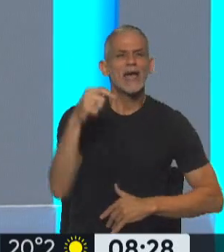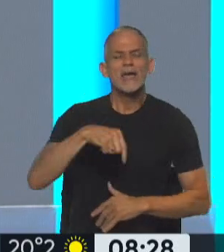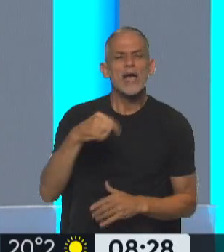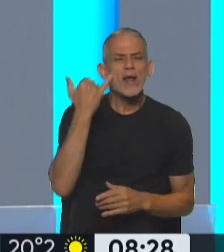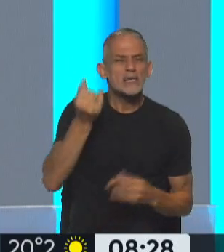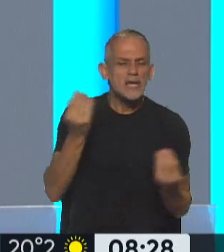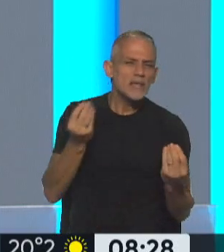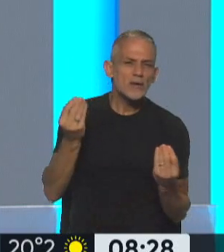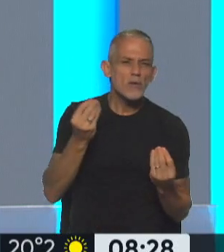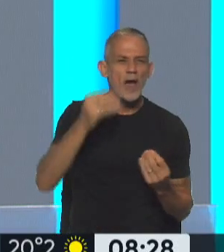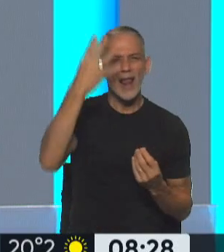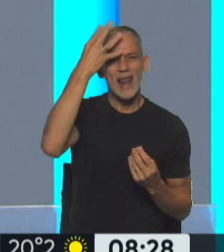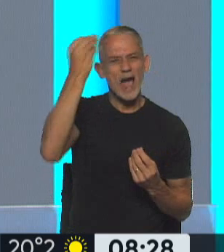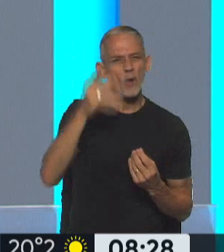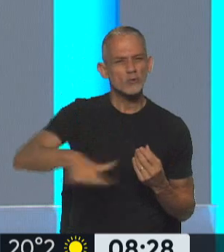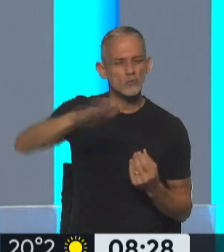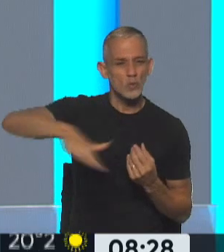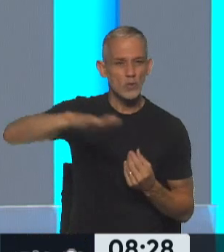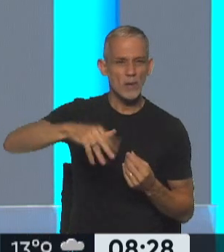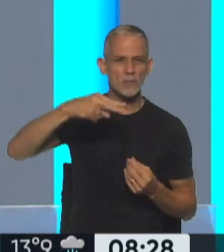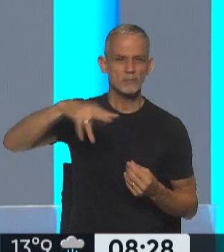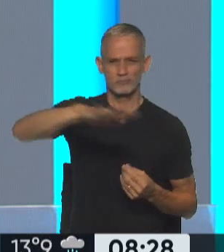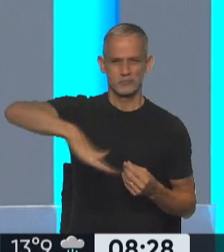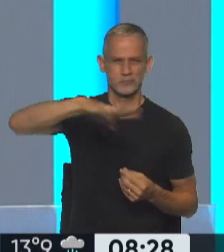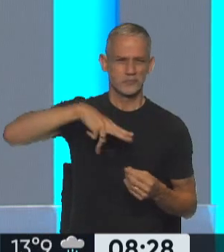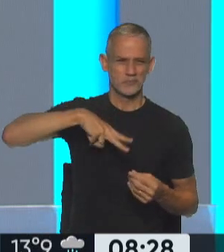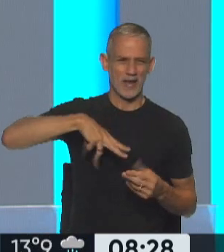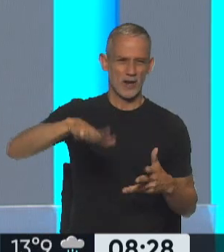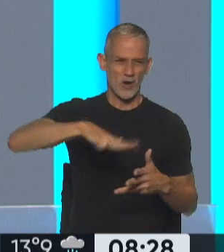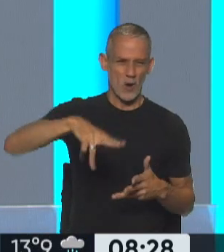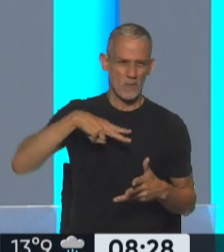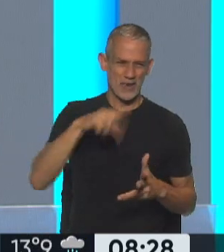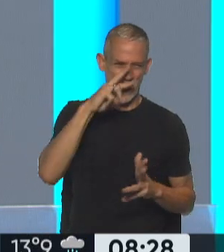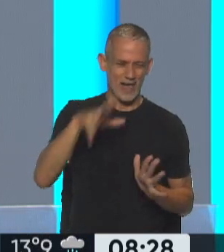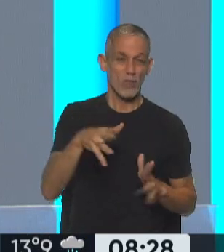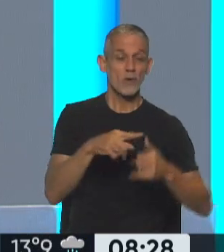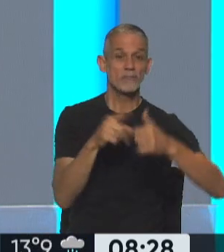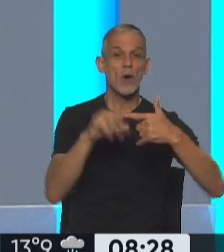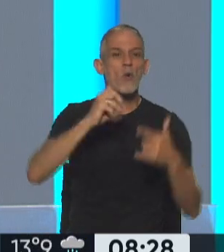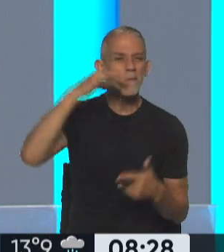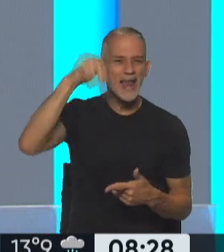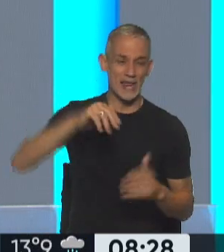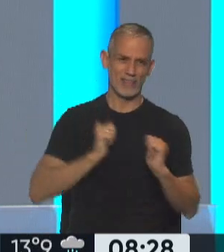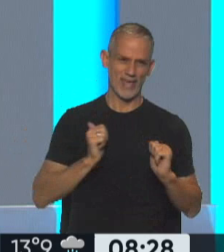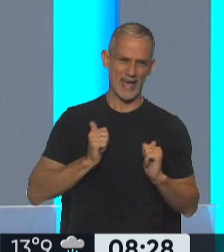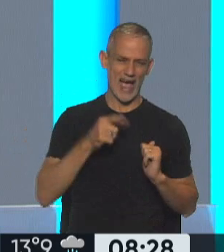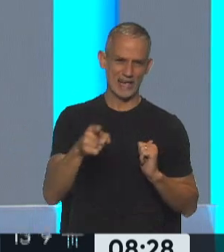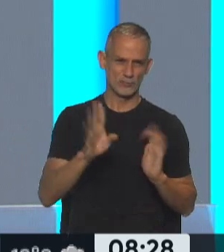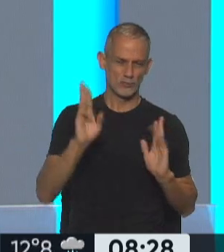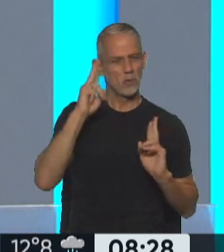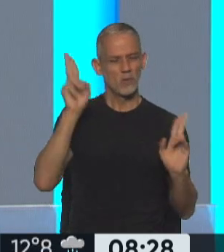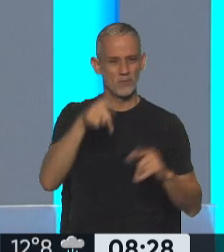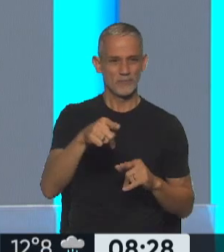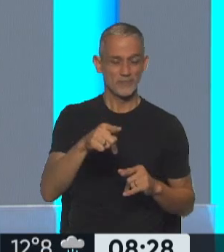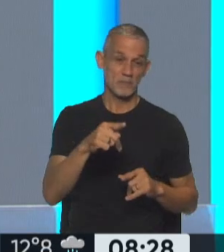ya está en Villa La Angostura en el country cumelén en donde bueno va a pasar unos días de vacaciones de descanso el expresidente de la nación